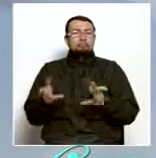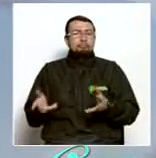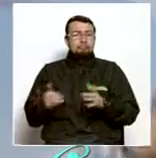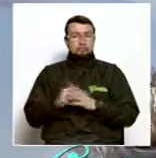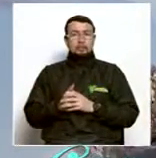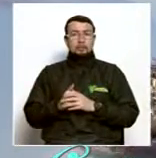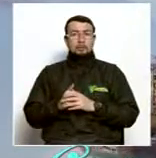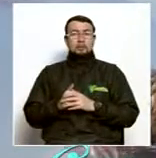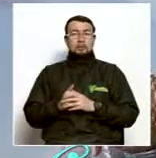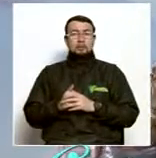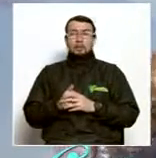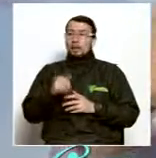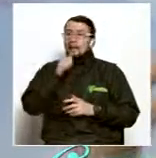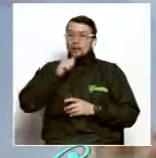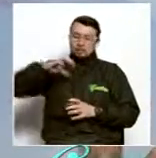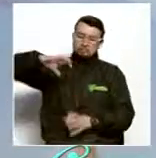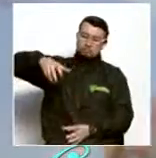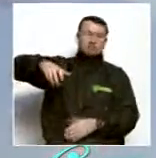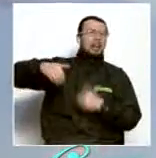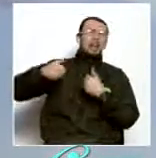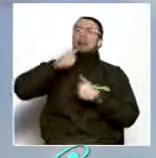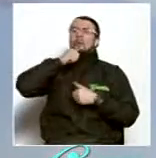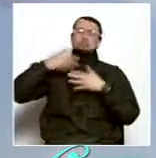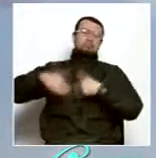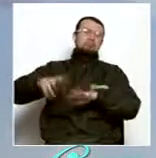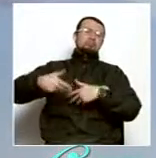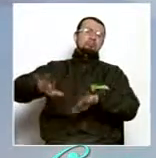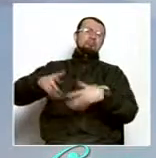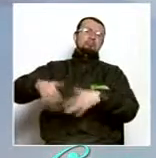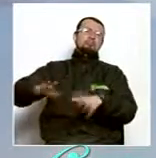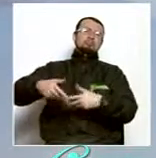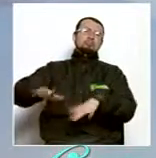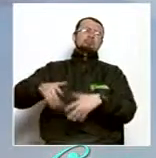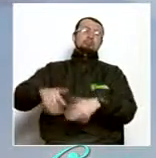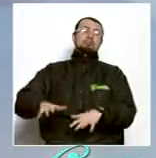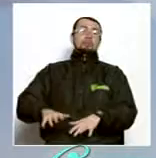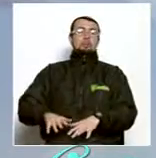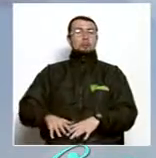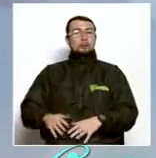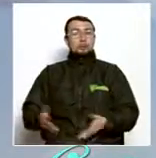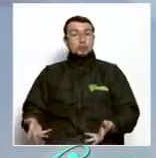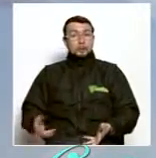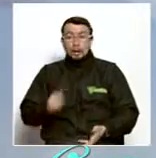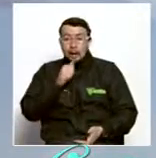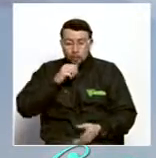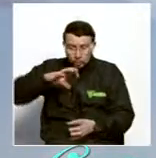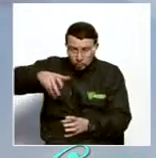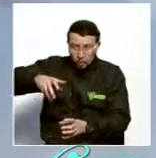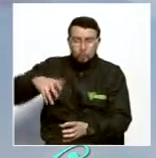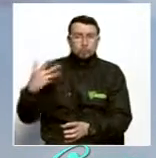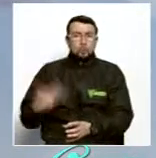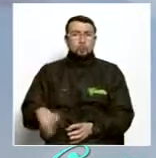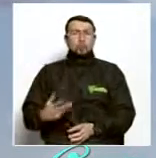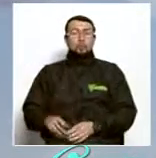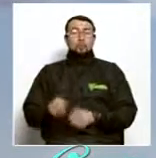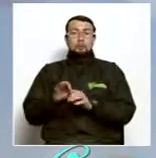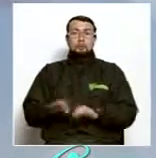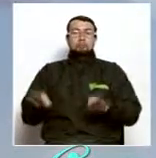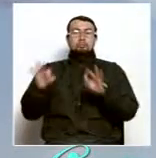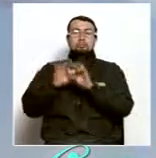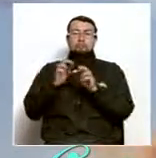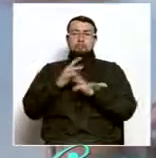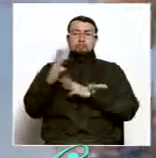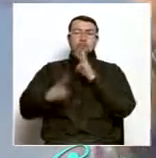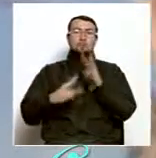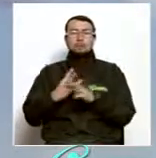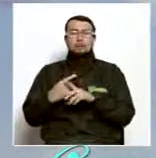uno abrir un grifo y que salga agua, eso es la maravilla del mundo. Pero no valoramos las cosas,